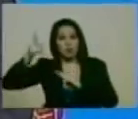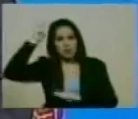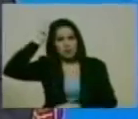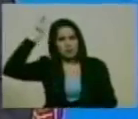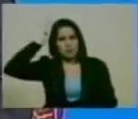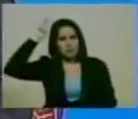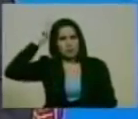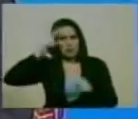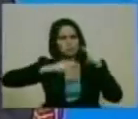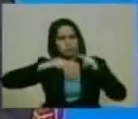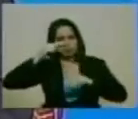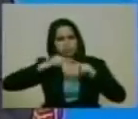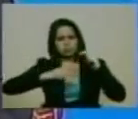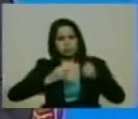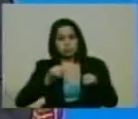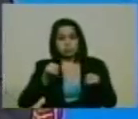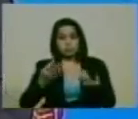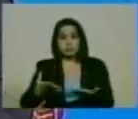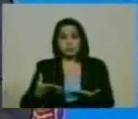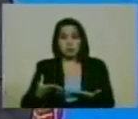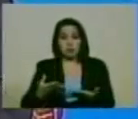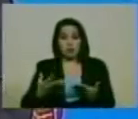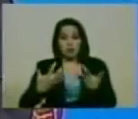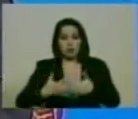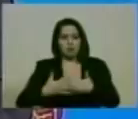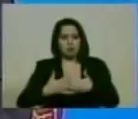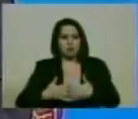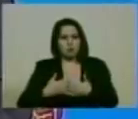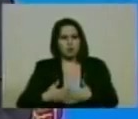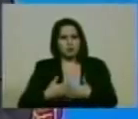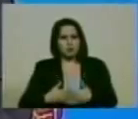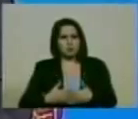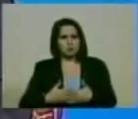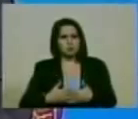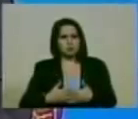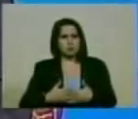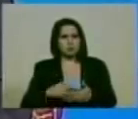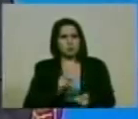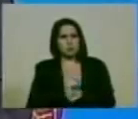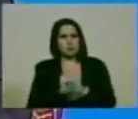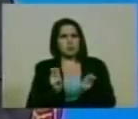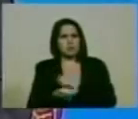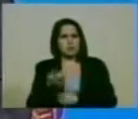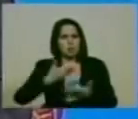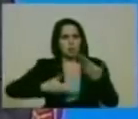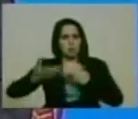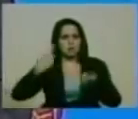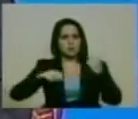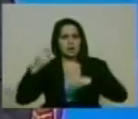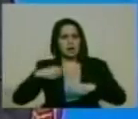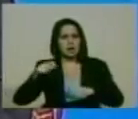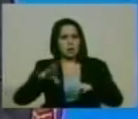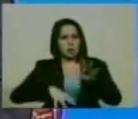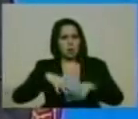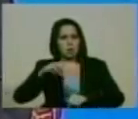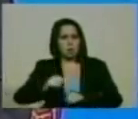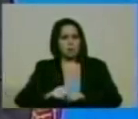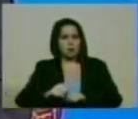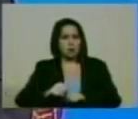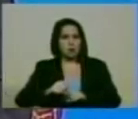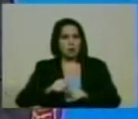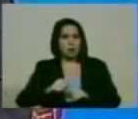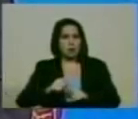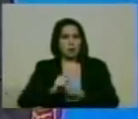para contribuir a los procesos de industrialización, intercambio comercial e impulso del cambio